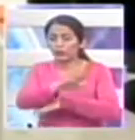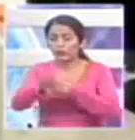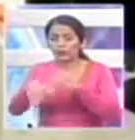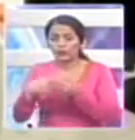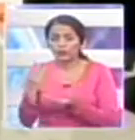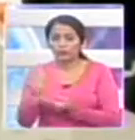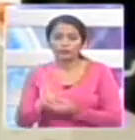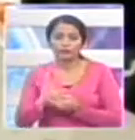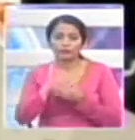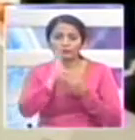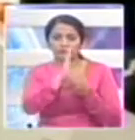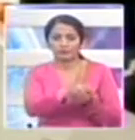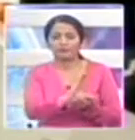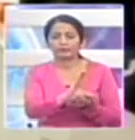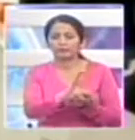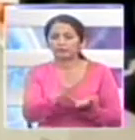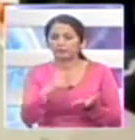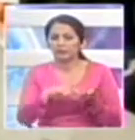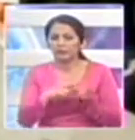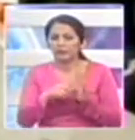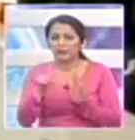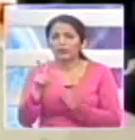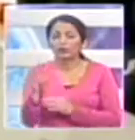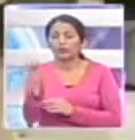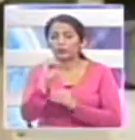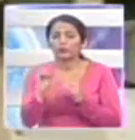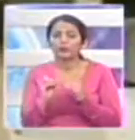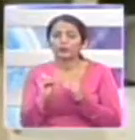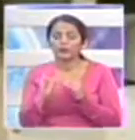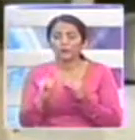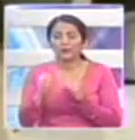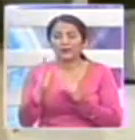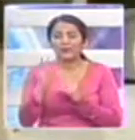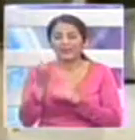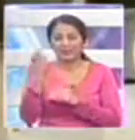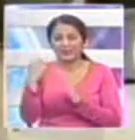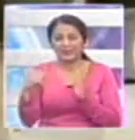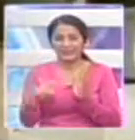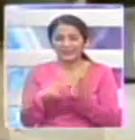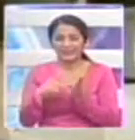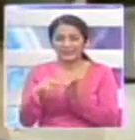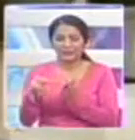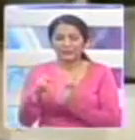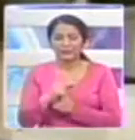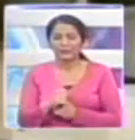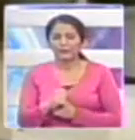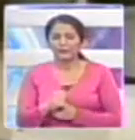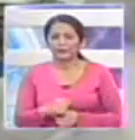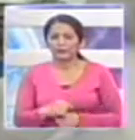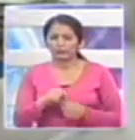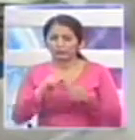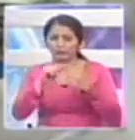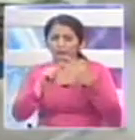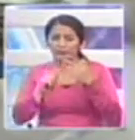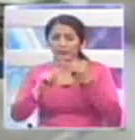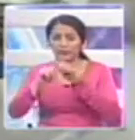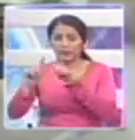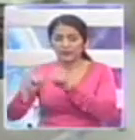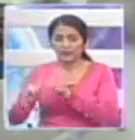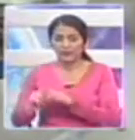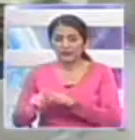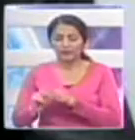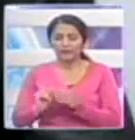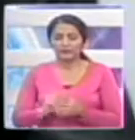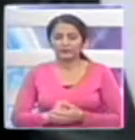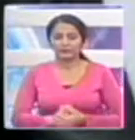$36.500.000, producto del 2% adicional del IVA, las remuneraciones, el patrimonio, las utilidades, entre otros temas establecidos